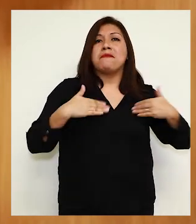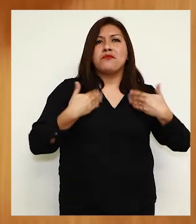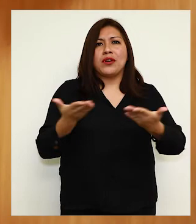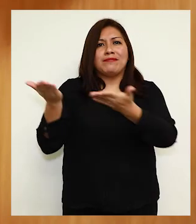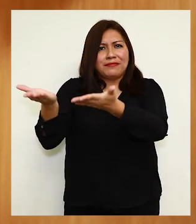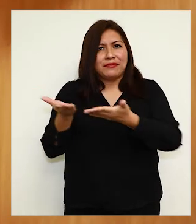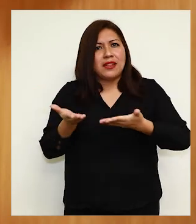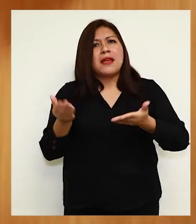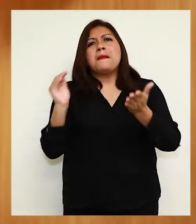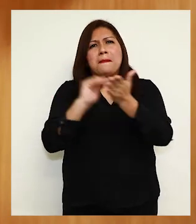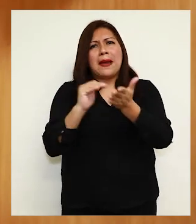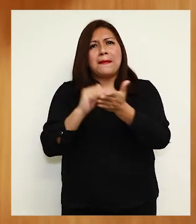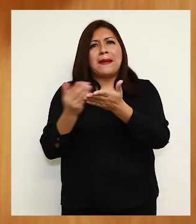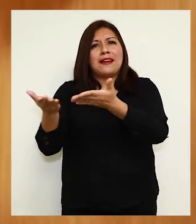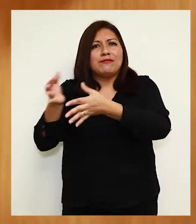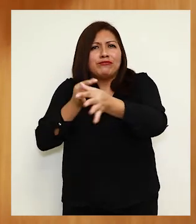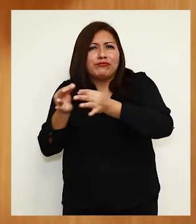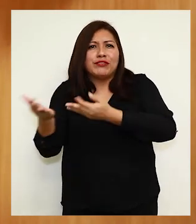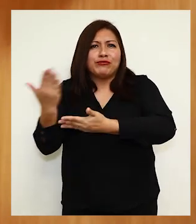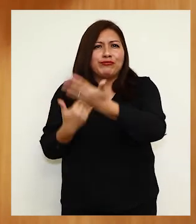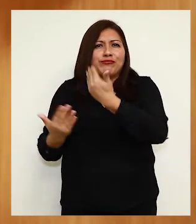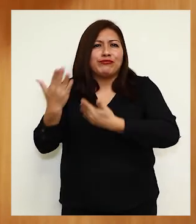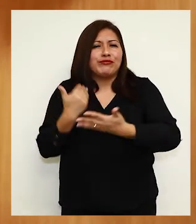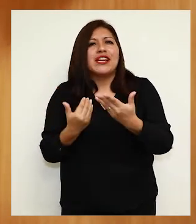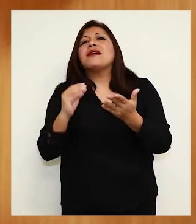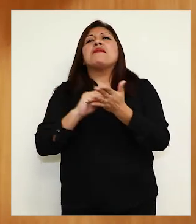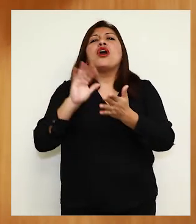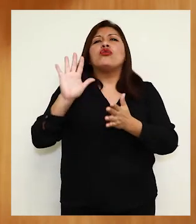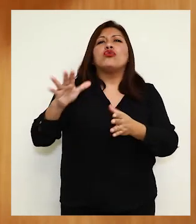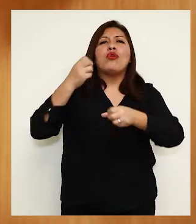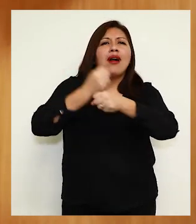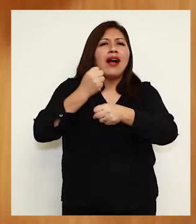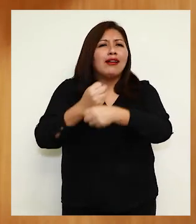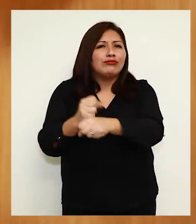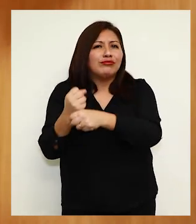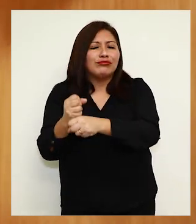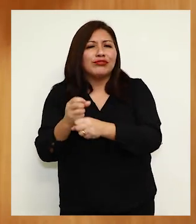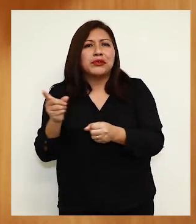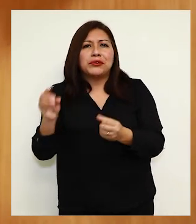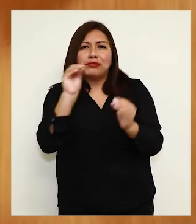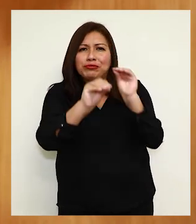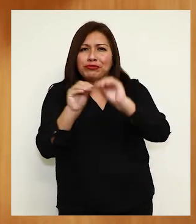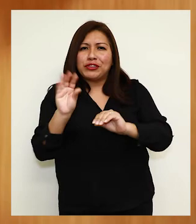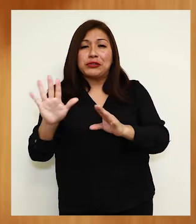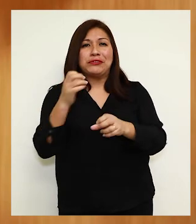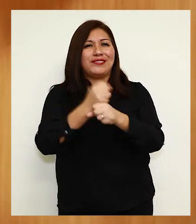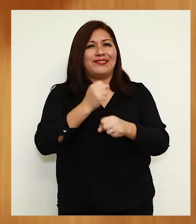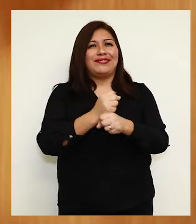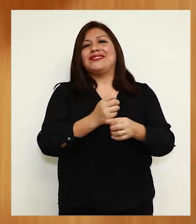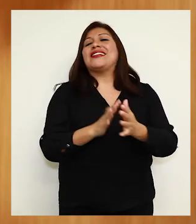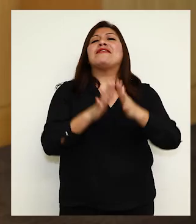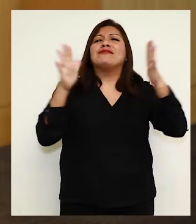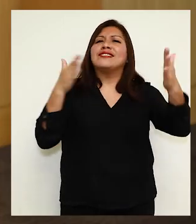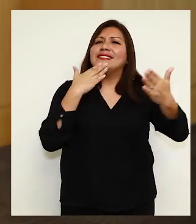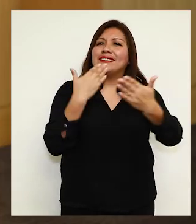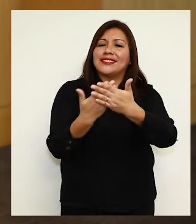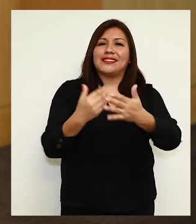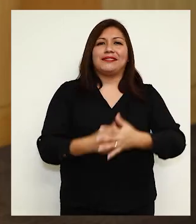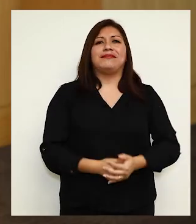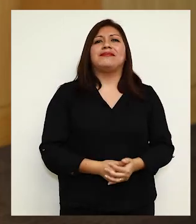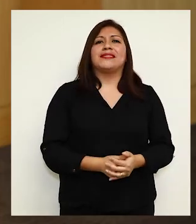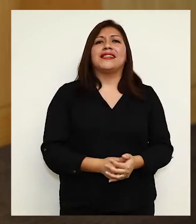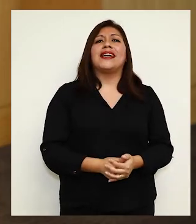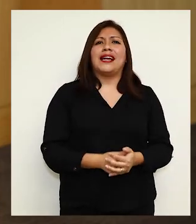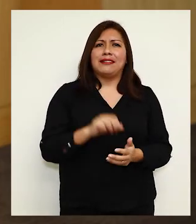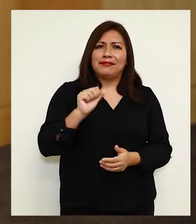que puedas exponernos más de todos estos tributos que estás plasmando en cada uno de tus trabajos. Muchísimas